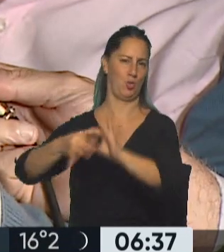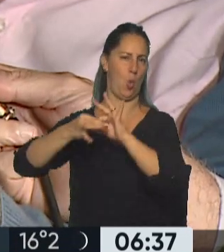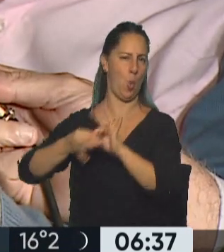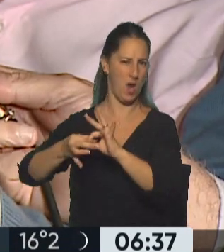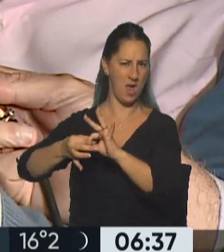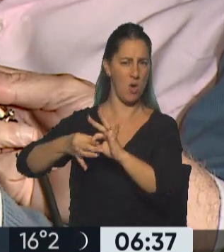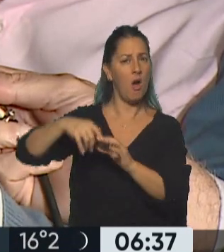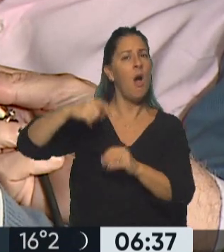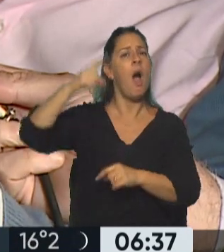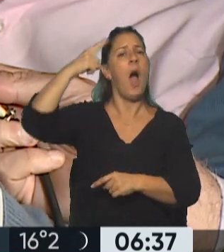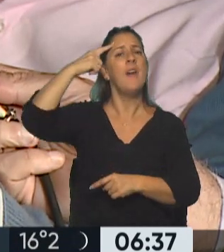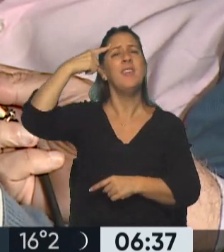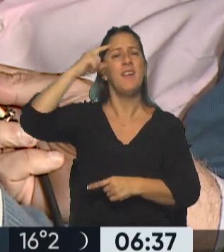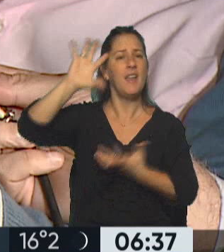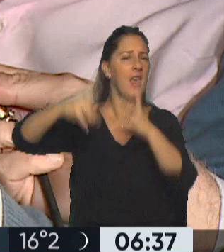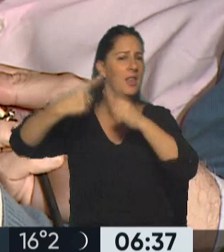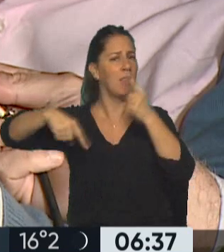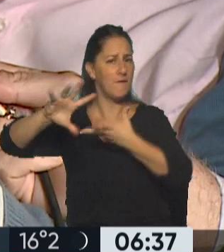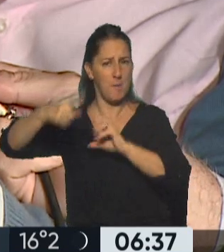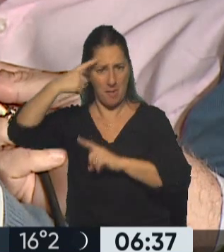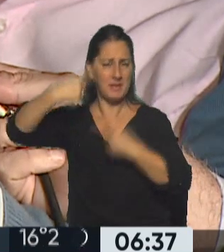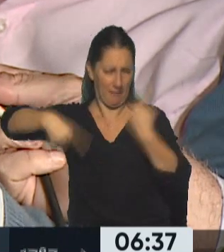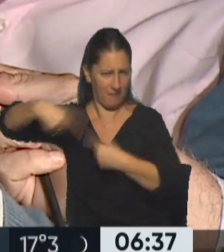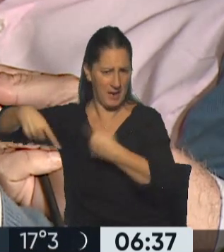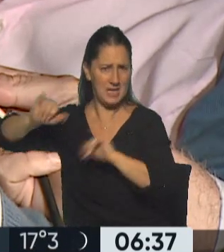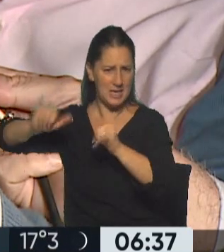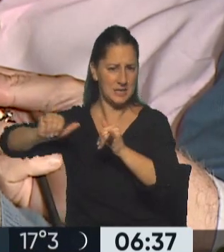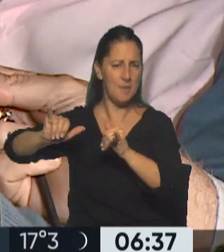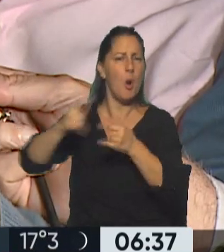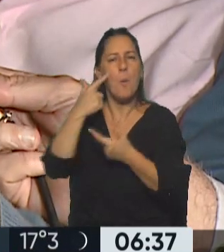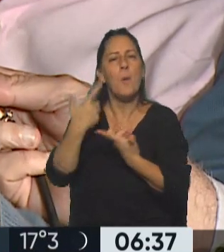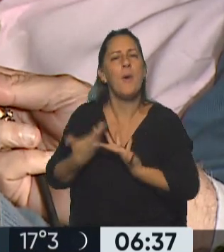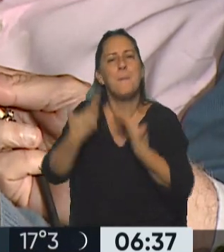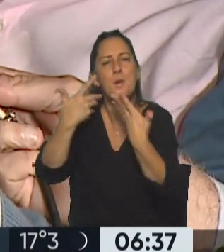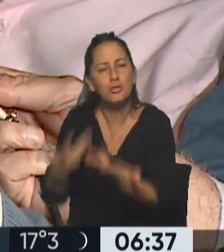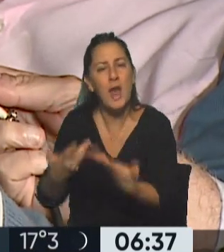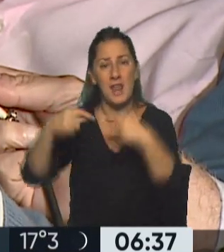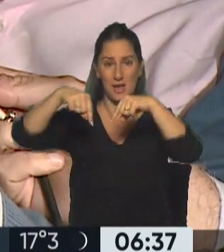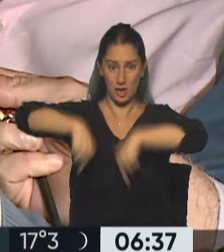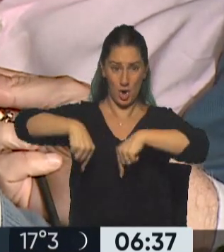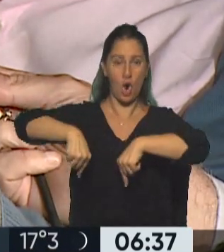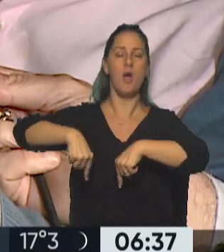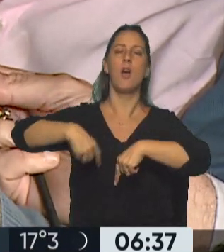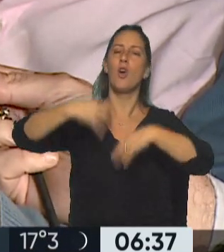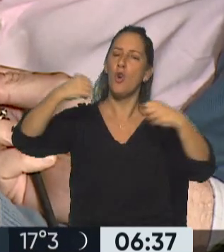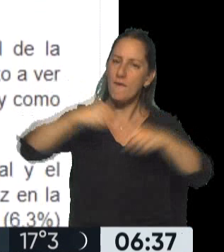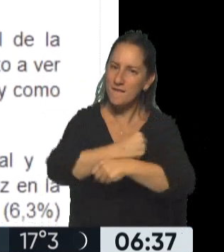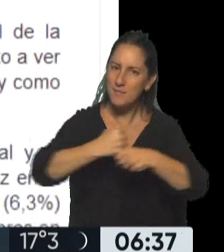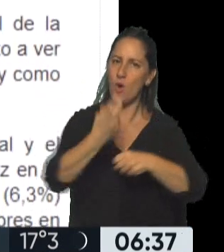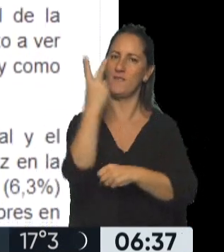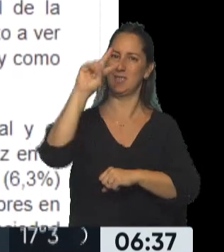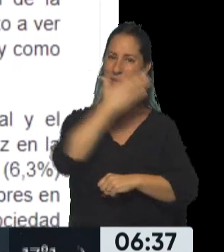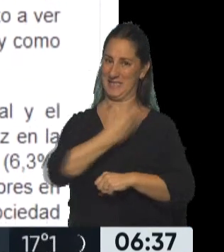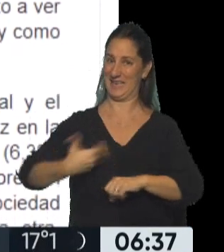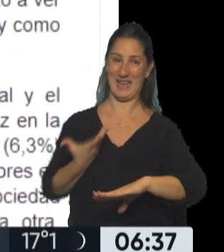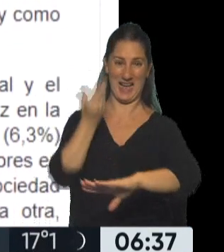la diversidad, y esa diversidad se va a expresar para muchos de nosotros en la posibilidad de que hoy, que acaba de ratificar la vicepresidenta que